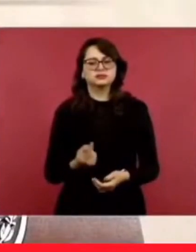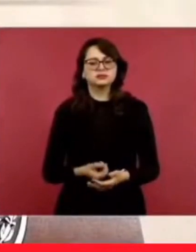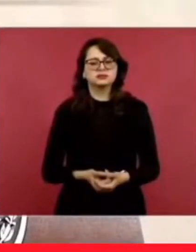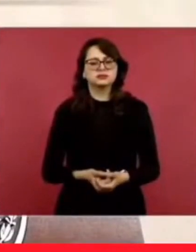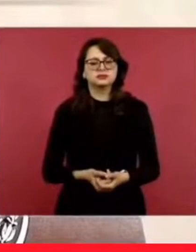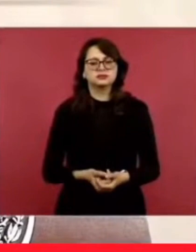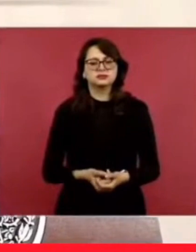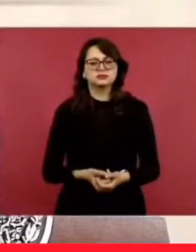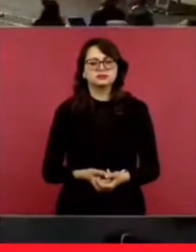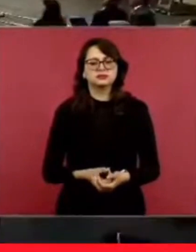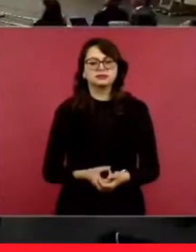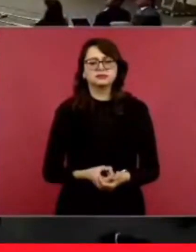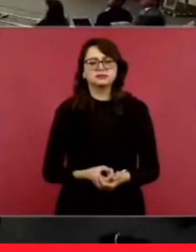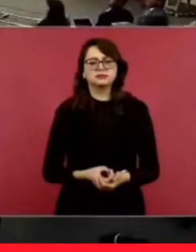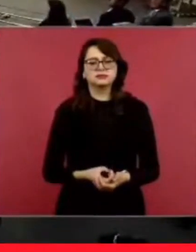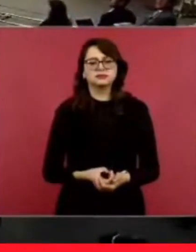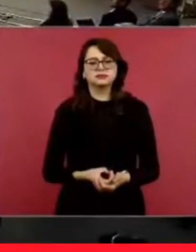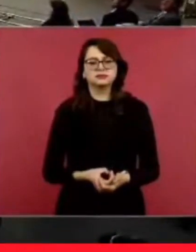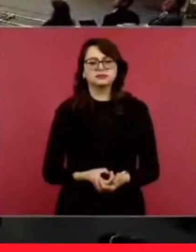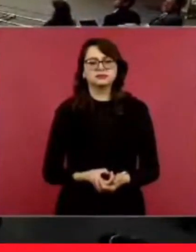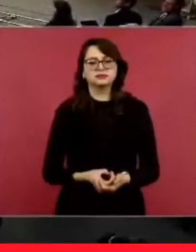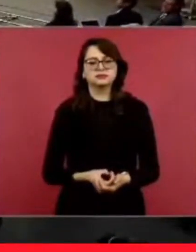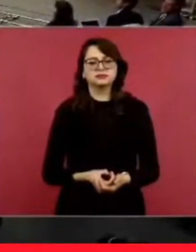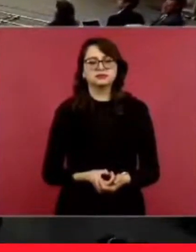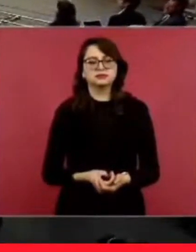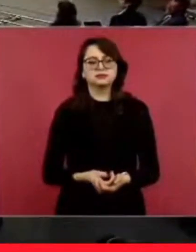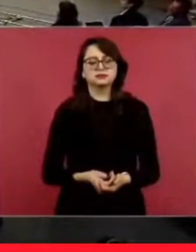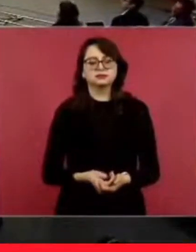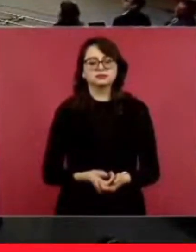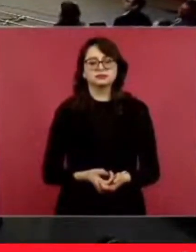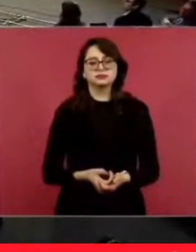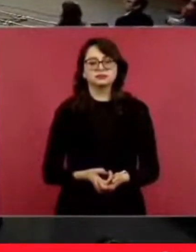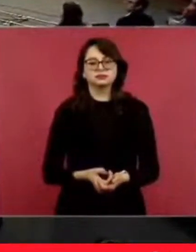A ver, pues, ya con esa la vamos.